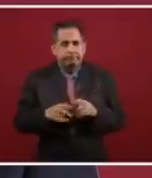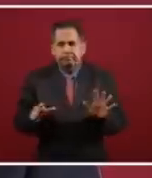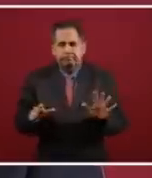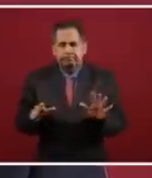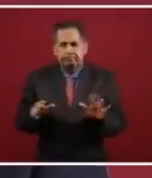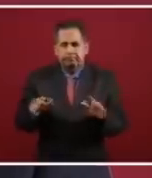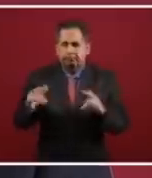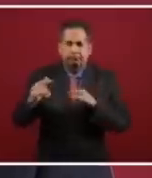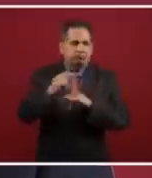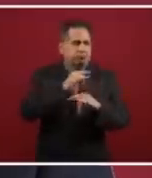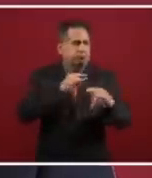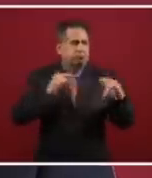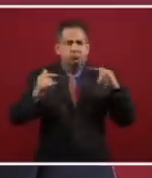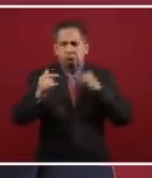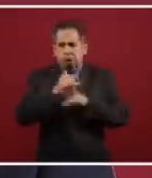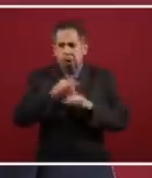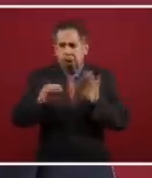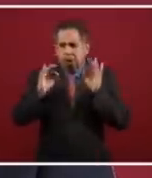aérea.